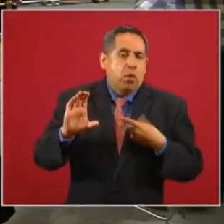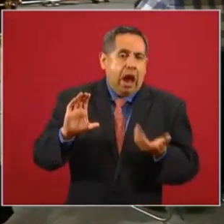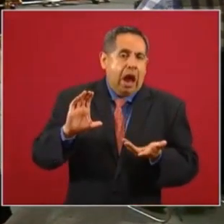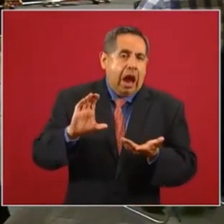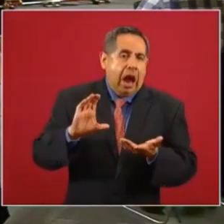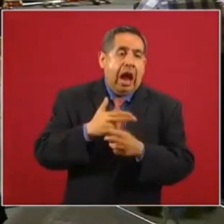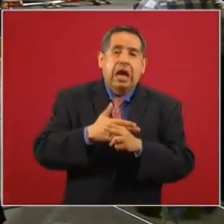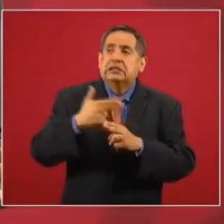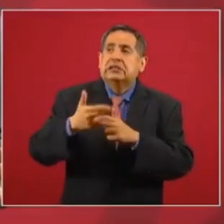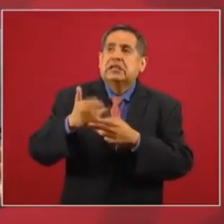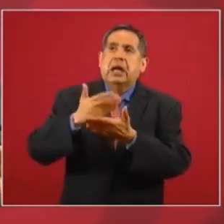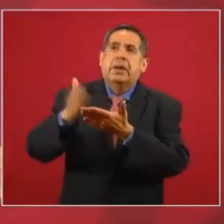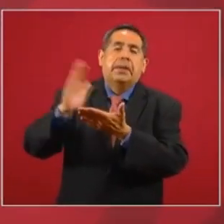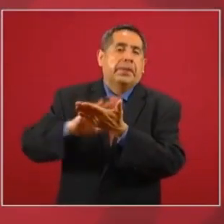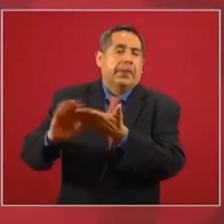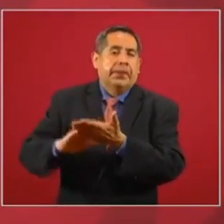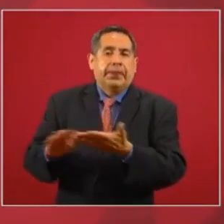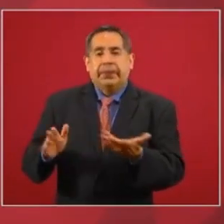Y